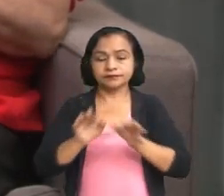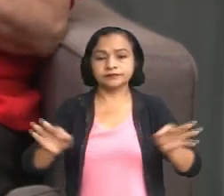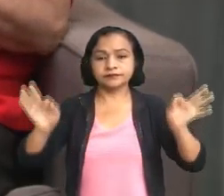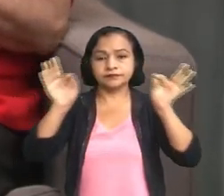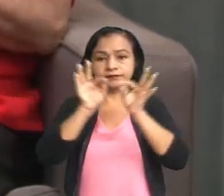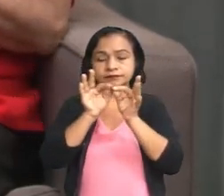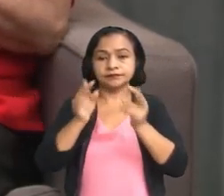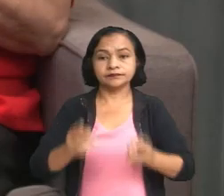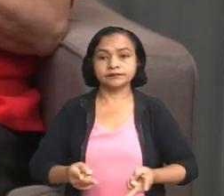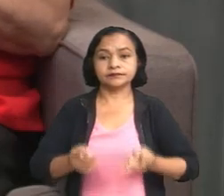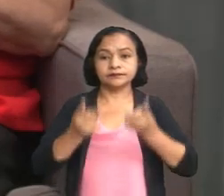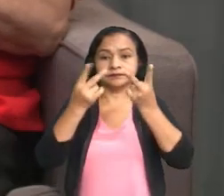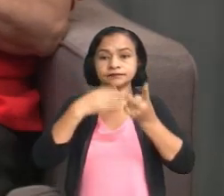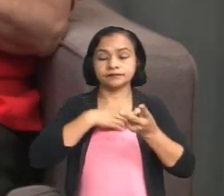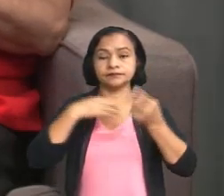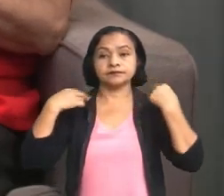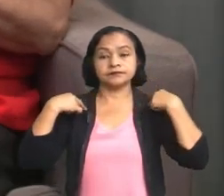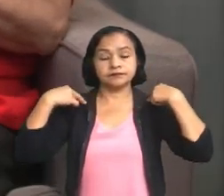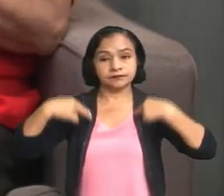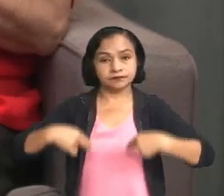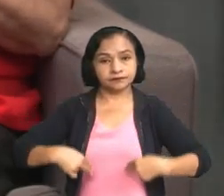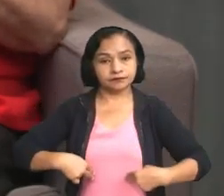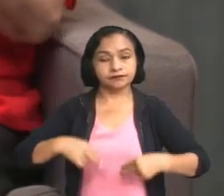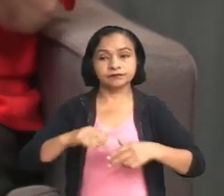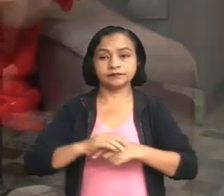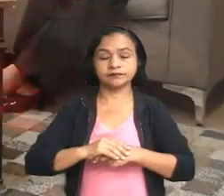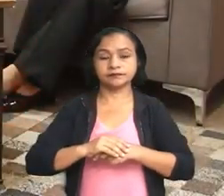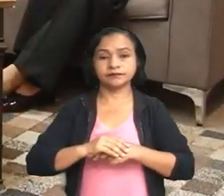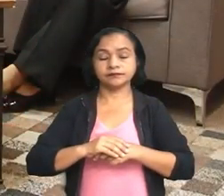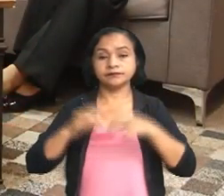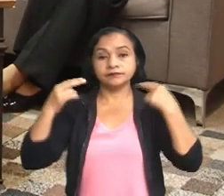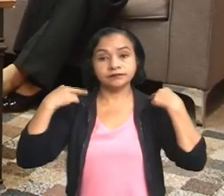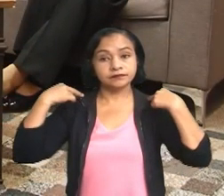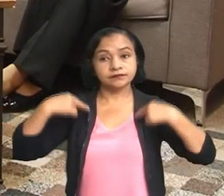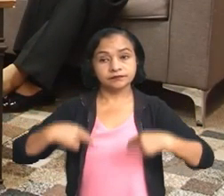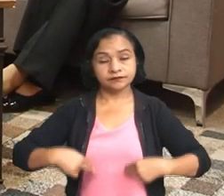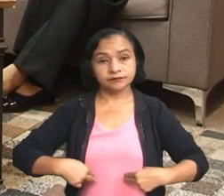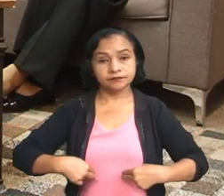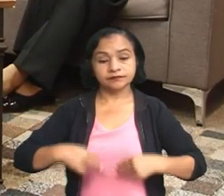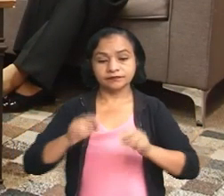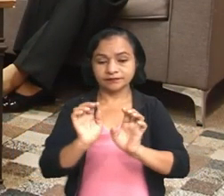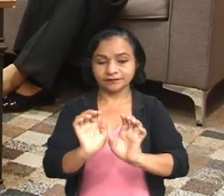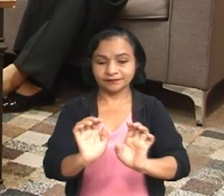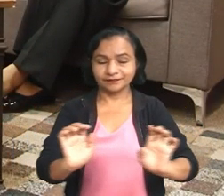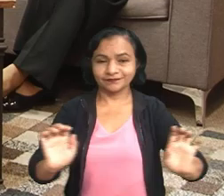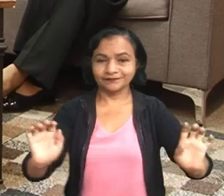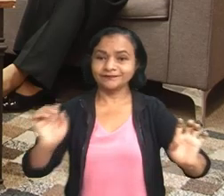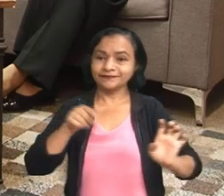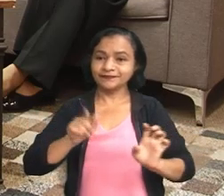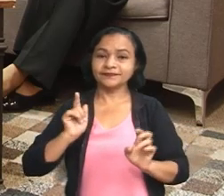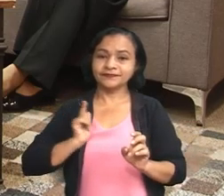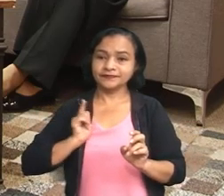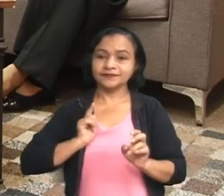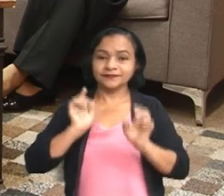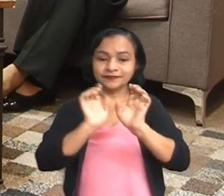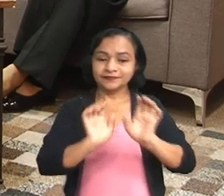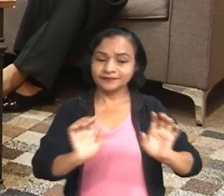vida, que es el ser humano. Y en ese ser humano tan chiquito está nuestra niñez. Esa niñez